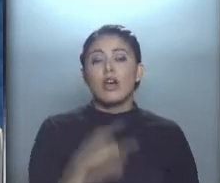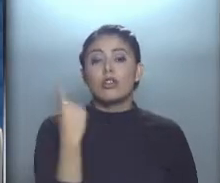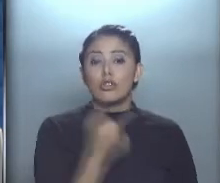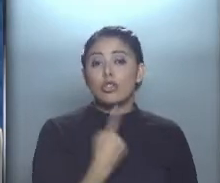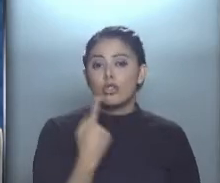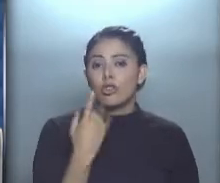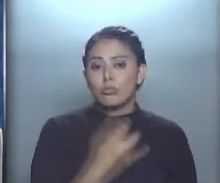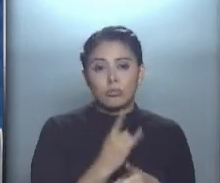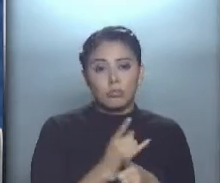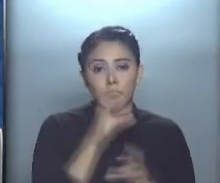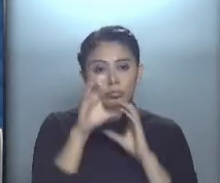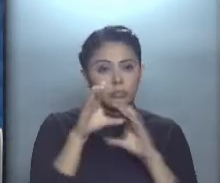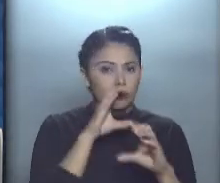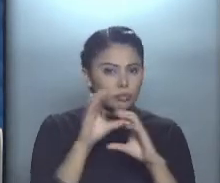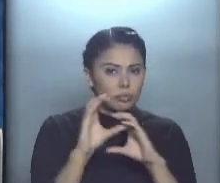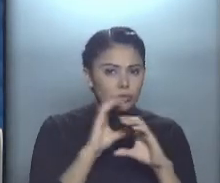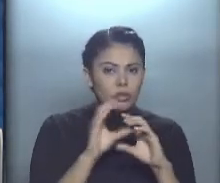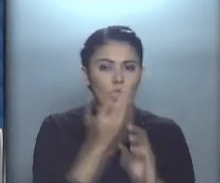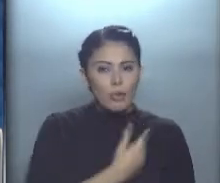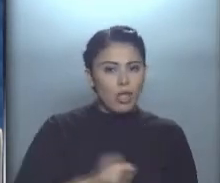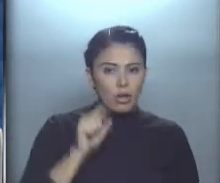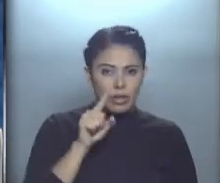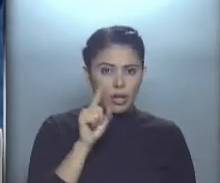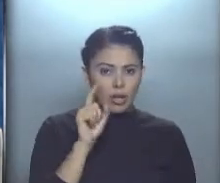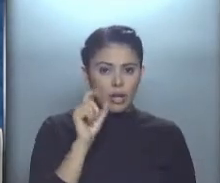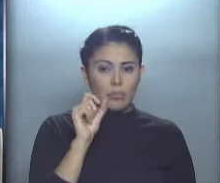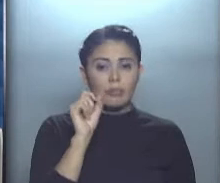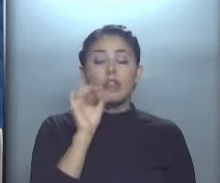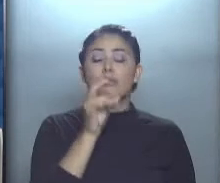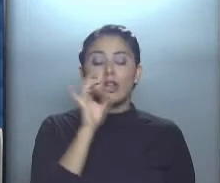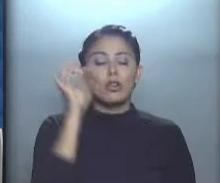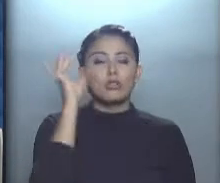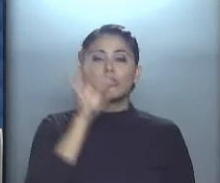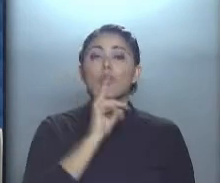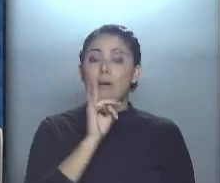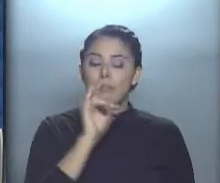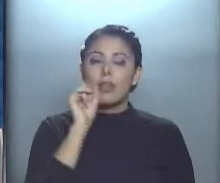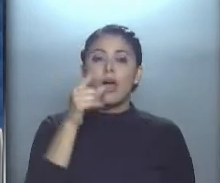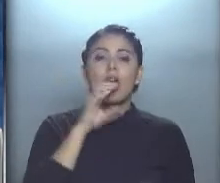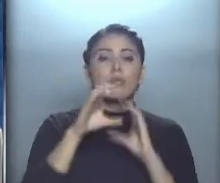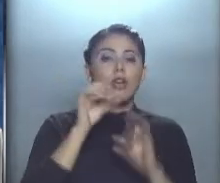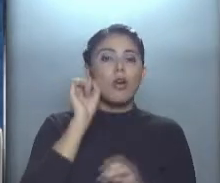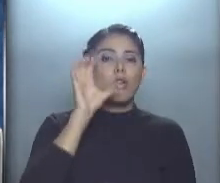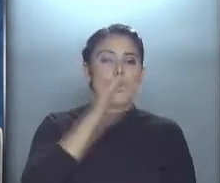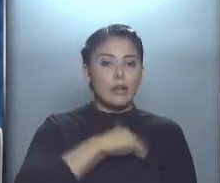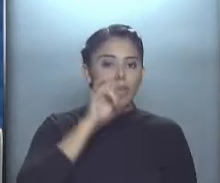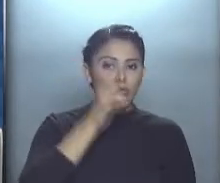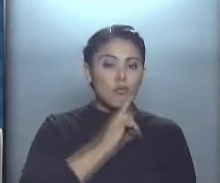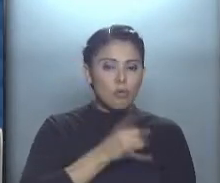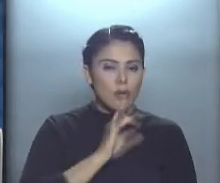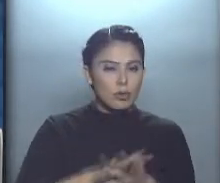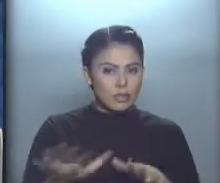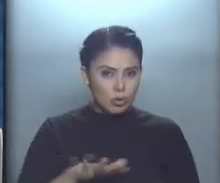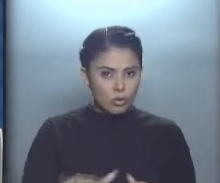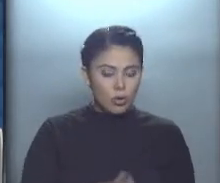hablábamos regularmente con el gobernador de Tucumán y hablábamos con el gobernador de Tucumán respecto a los hechos.